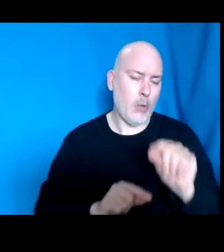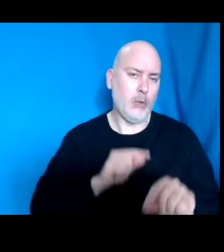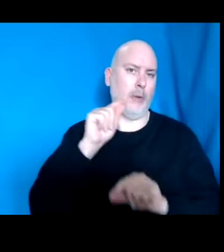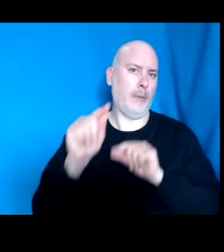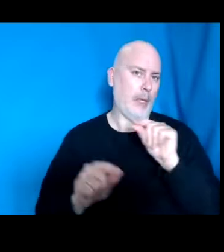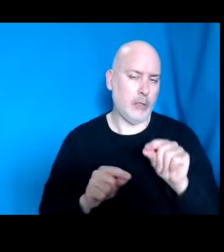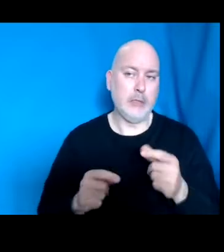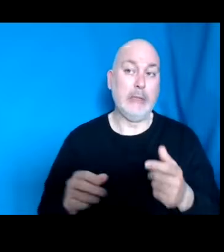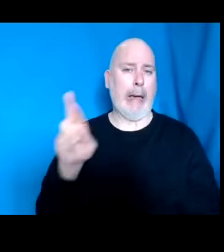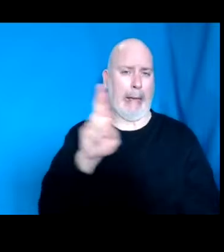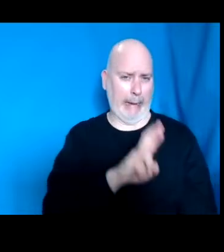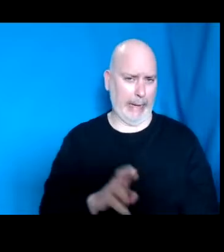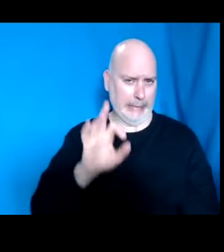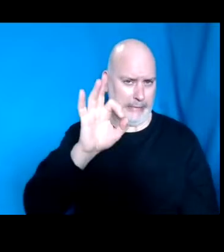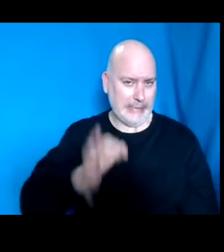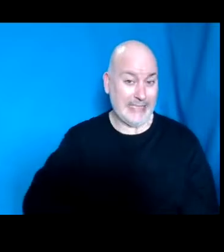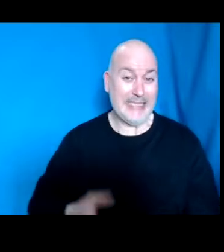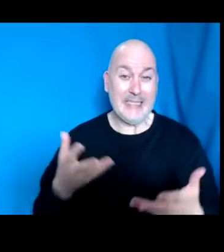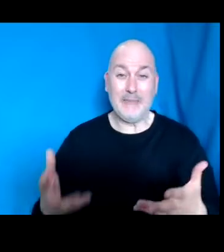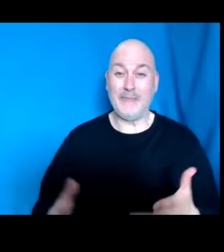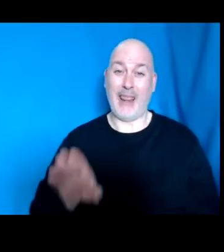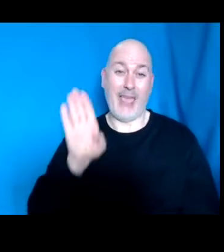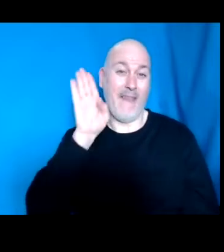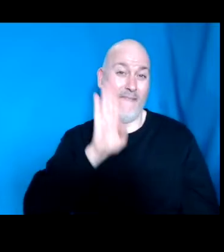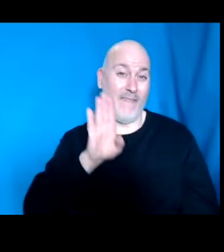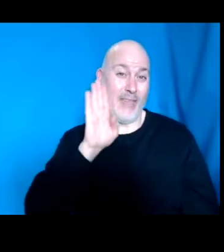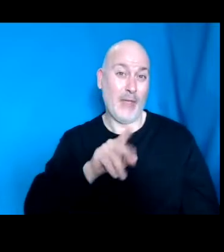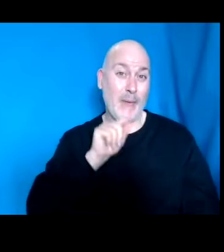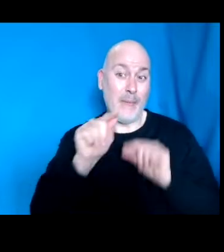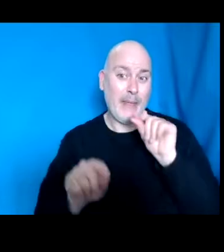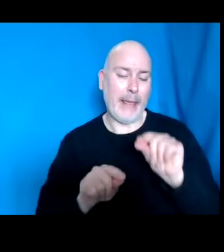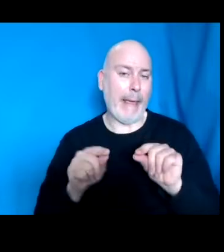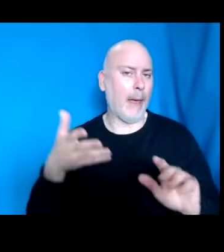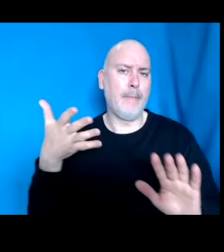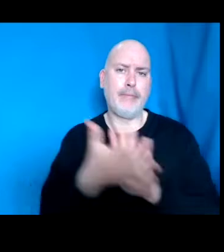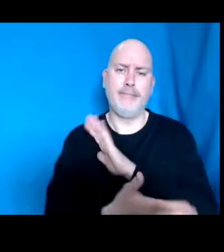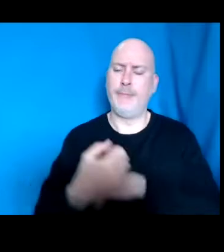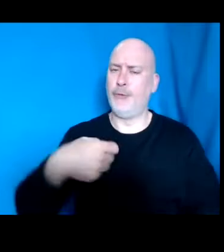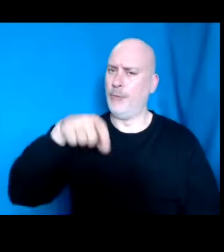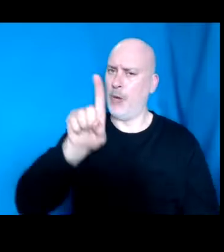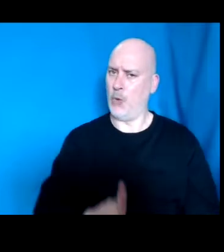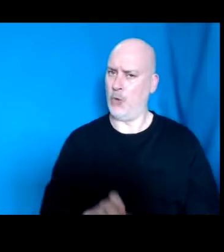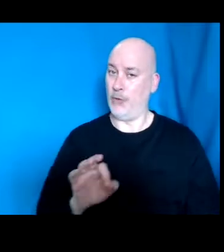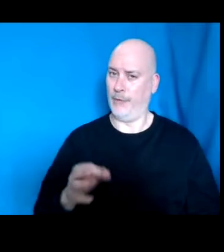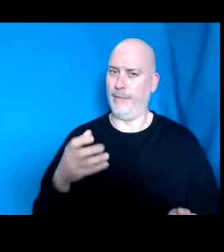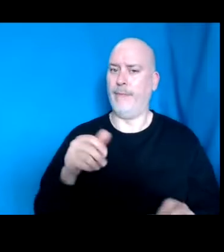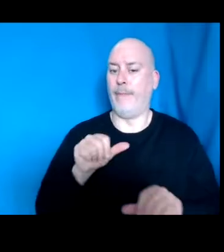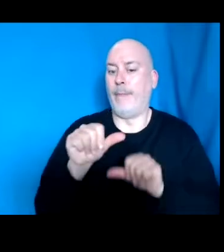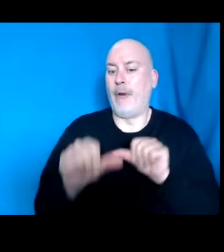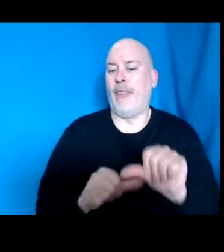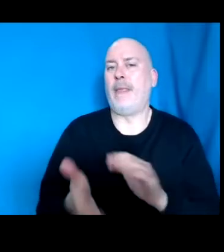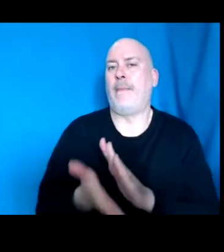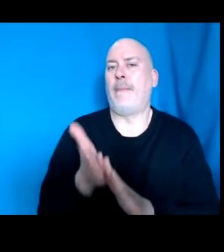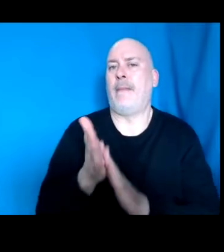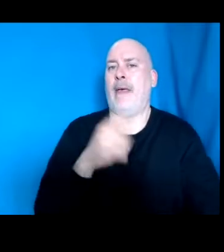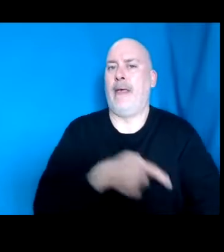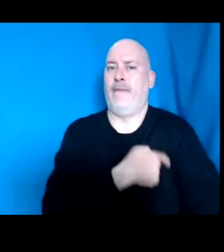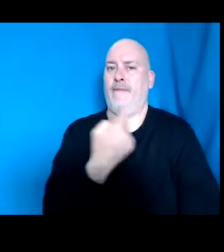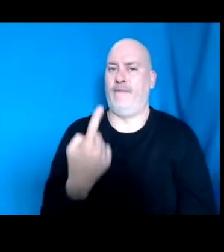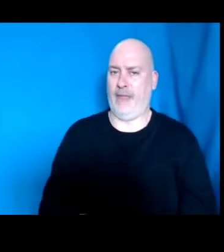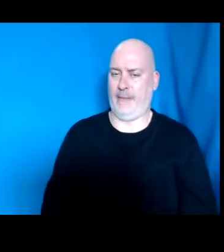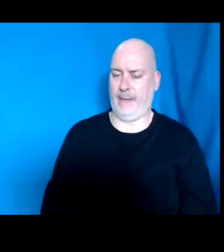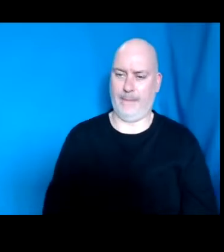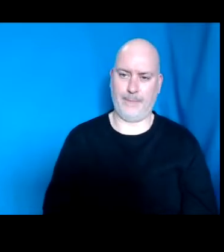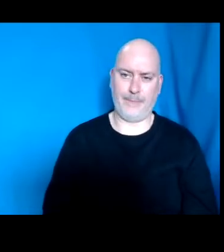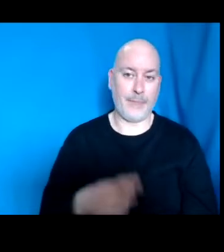explicar que la infección vírica es la causa más frecuente de estos procesos de fiebre. Cosas que siempre vamos a